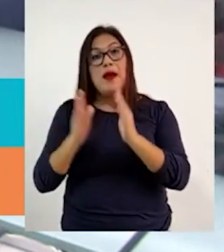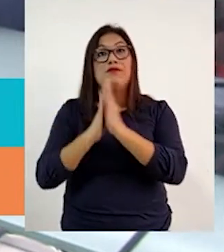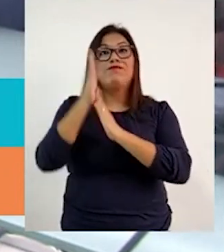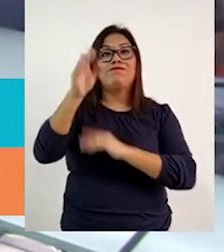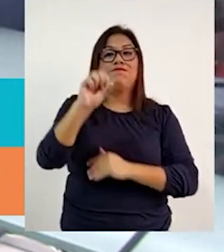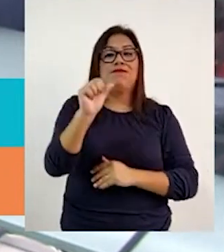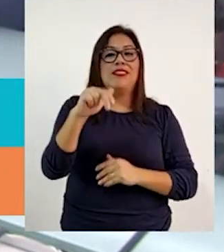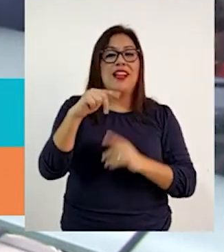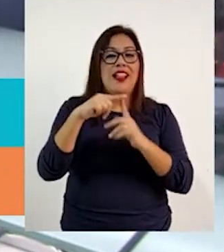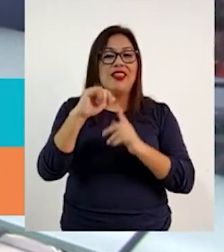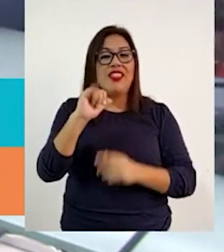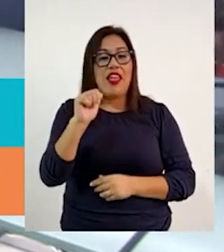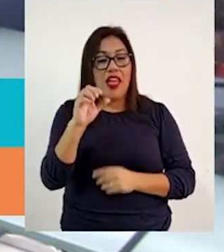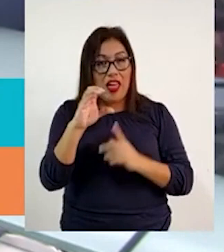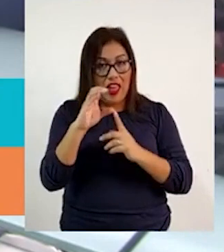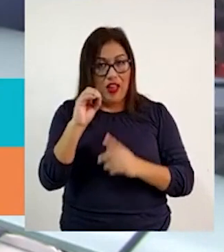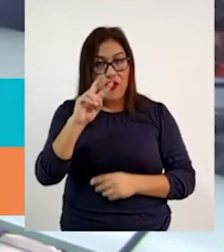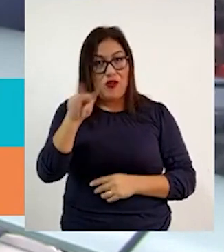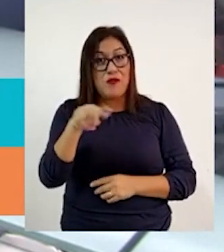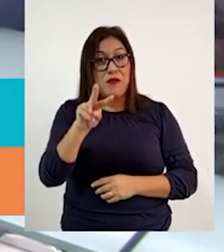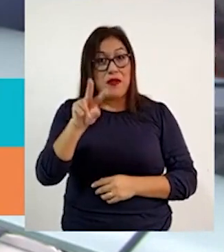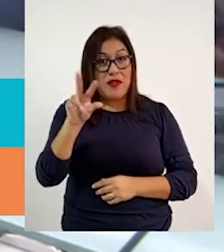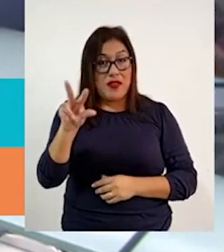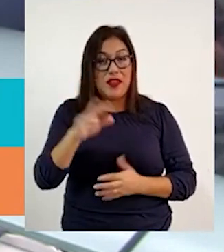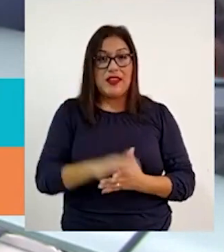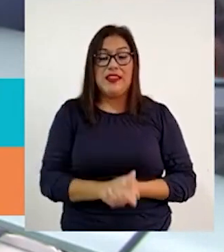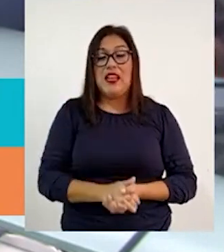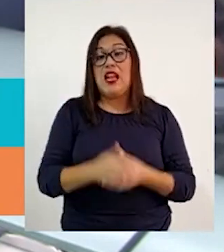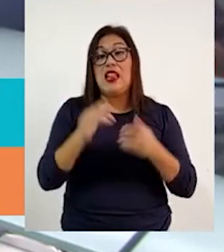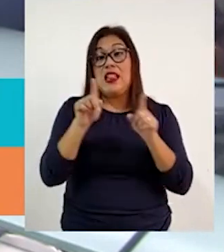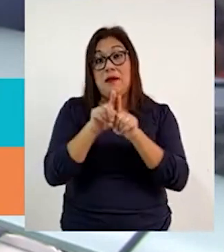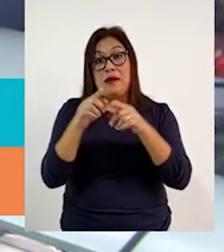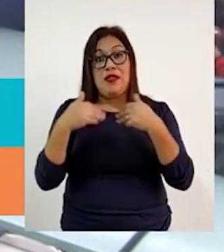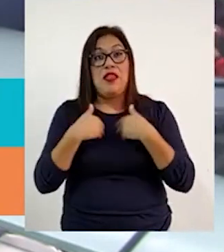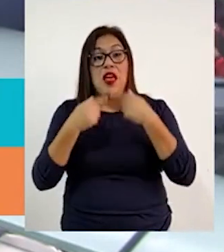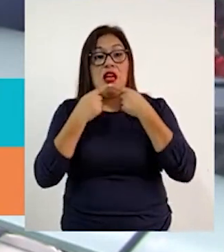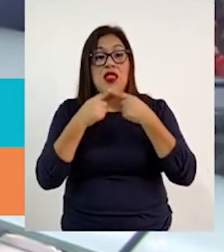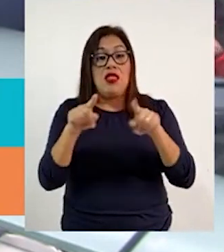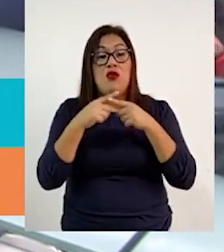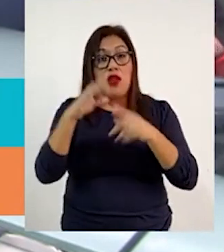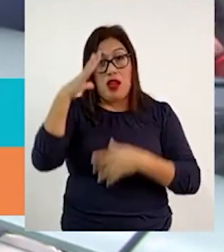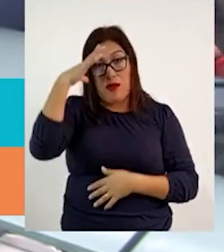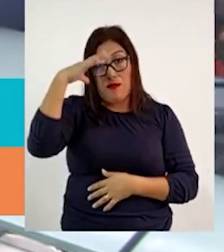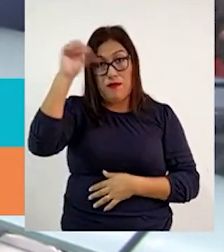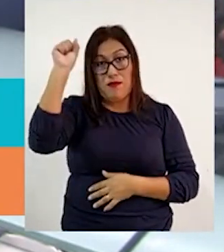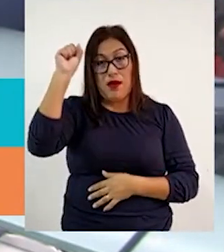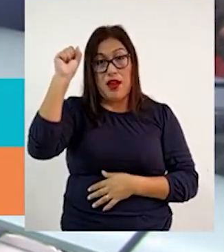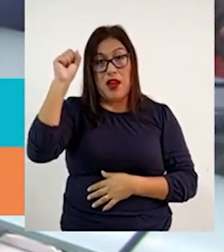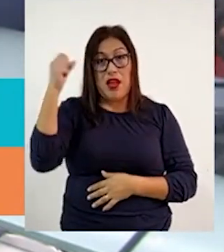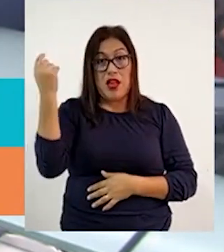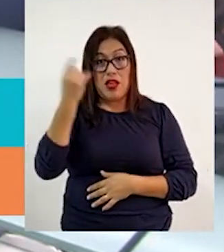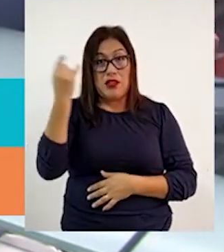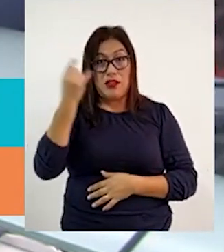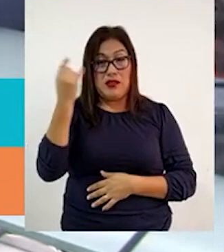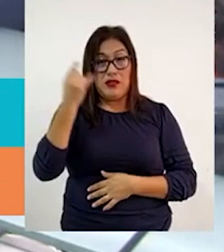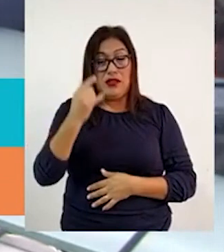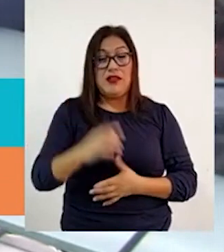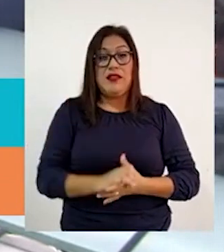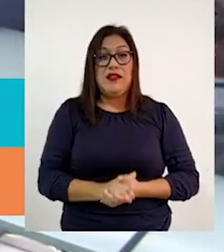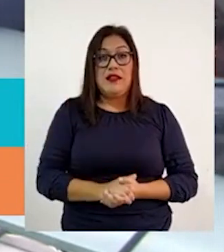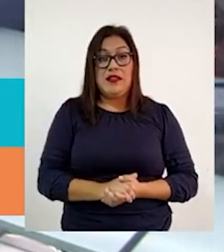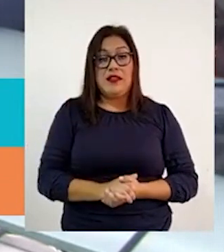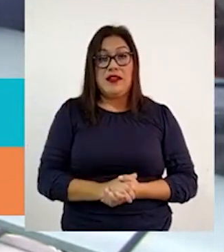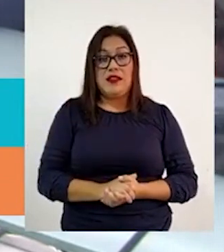tener un anuncio especial de la Embajada de Estados Unidos que nos van a